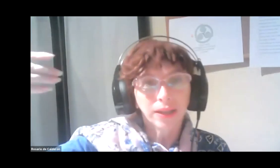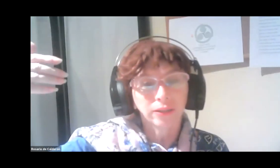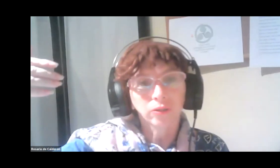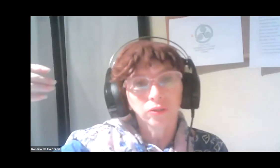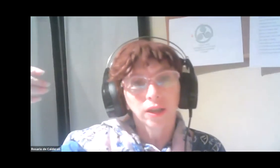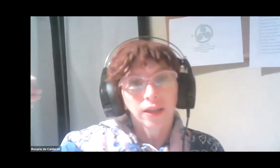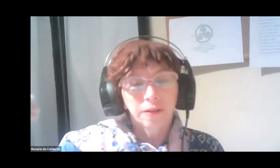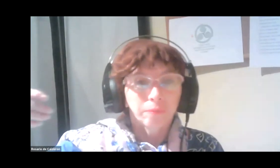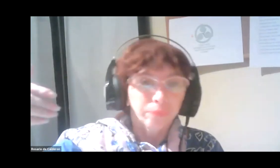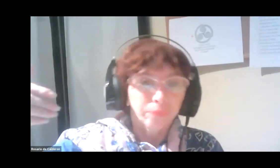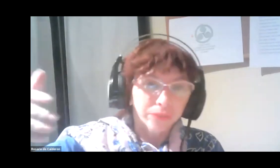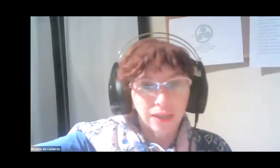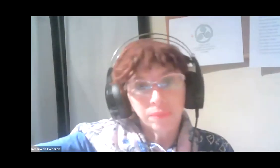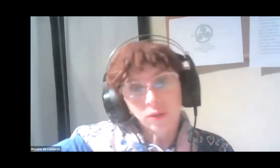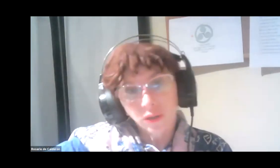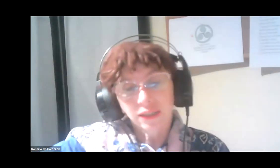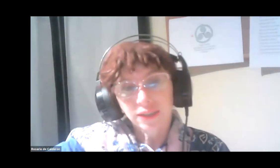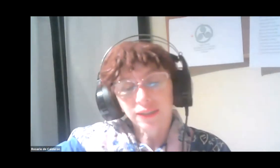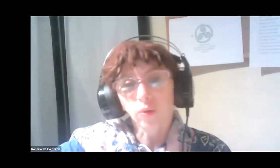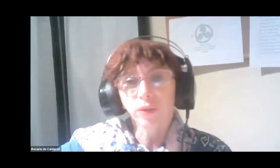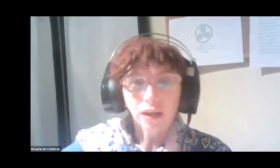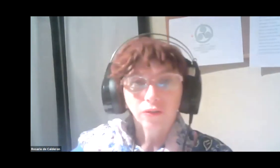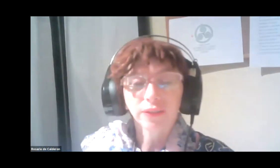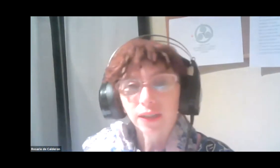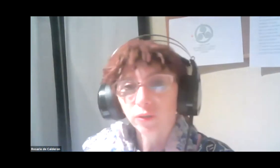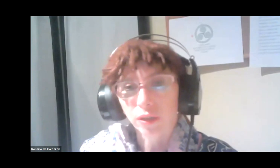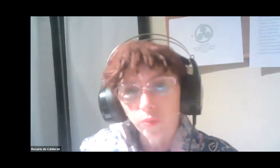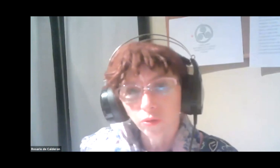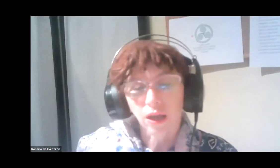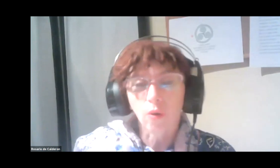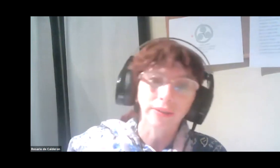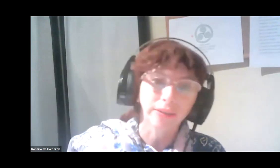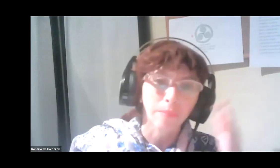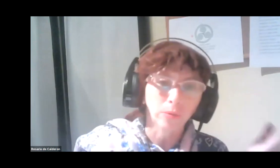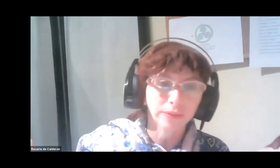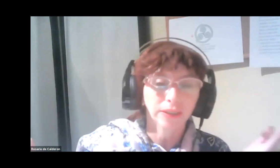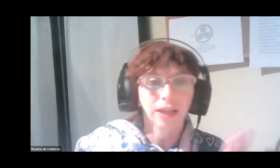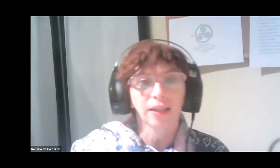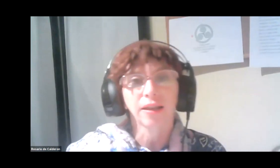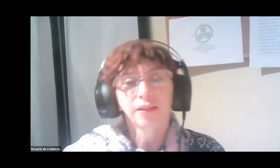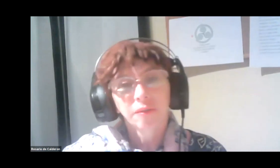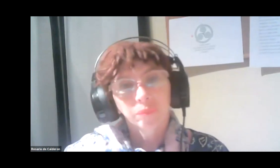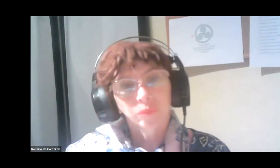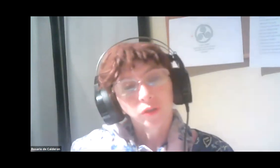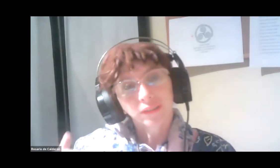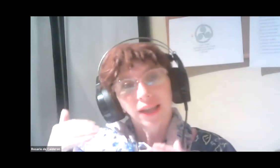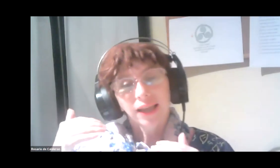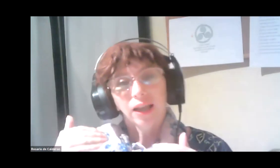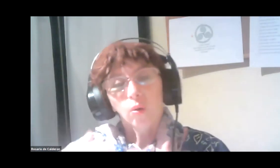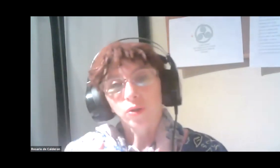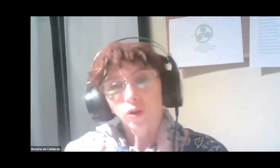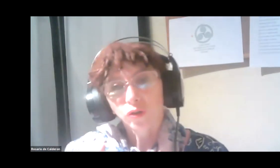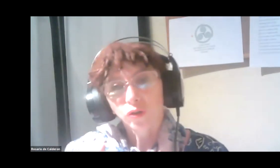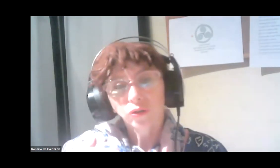cinco peldaños y allí a mano derecha se encuentra la oficina que usted busca oa decir a mano izquierda entonces